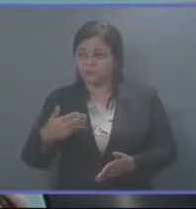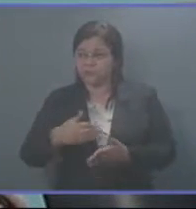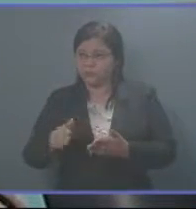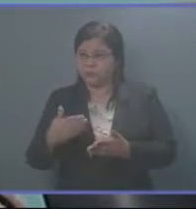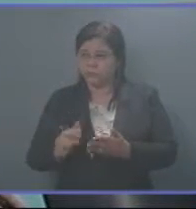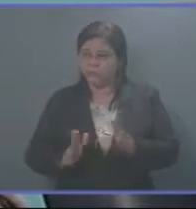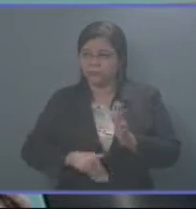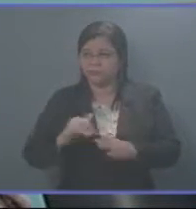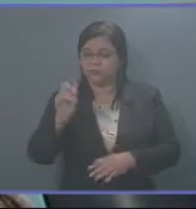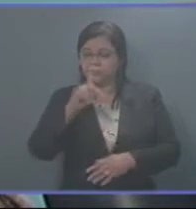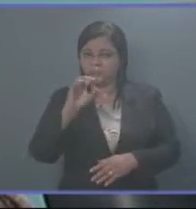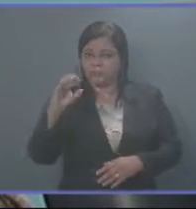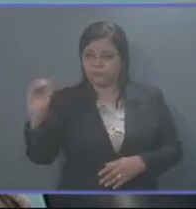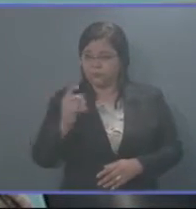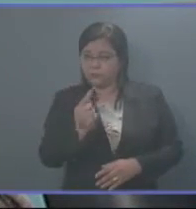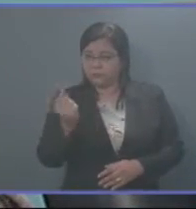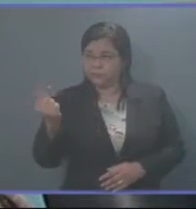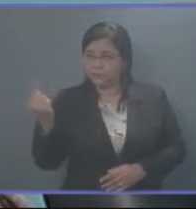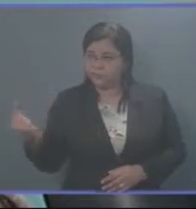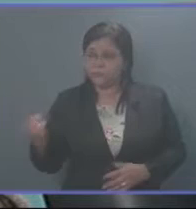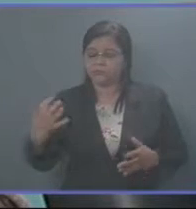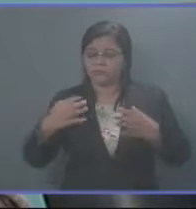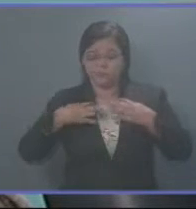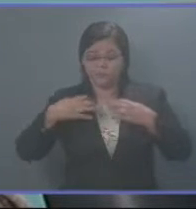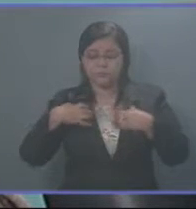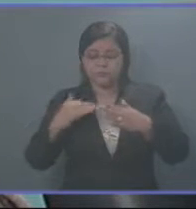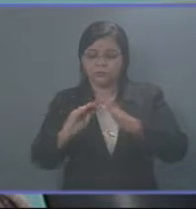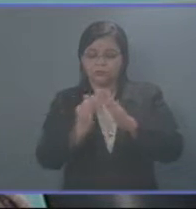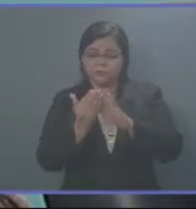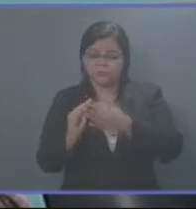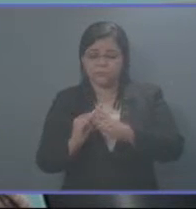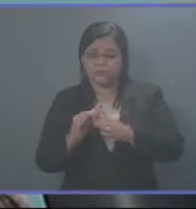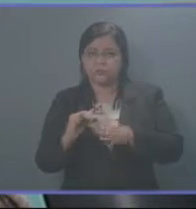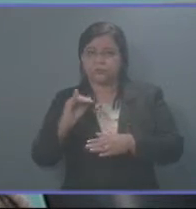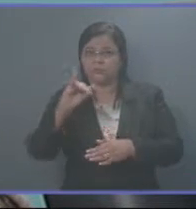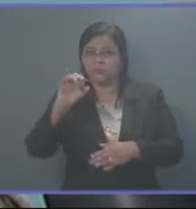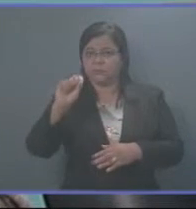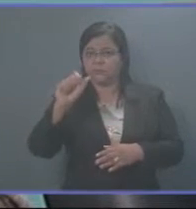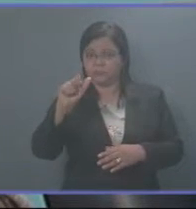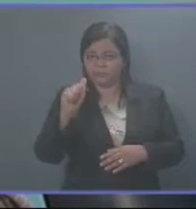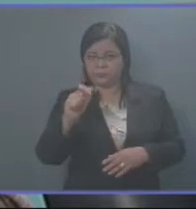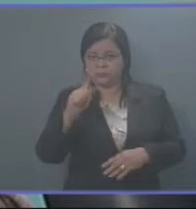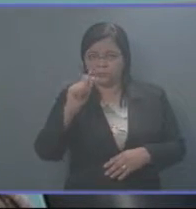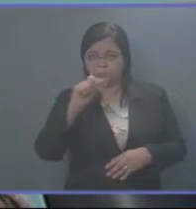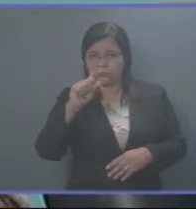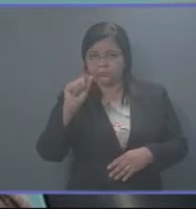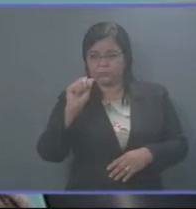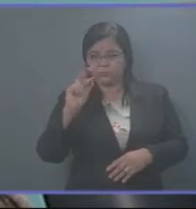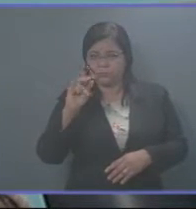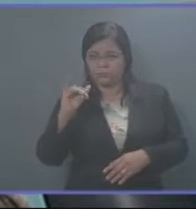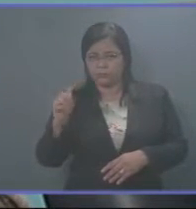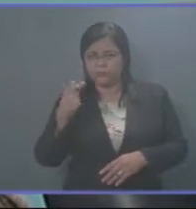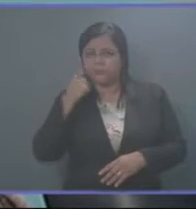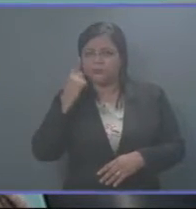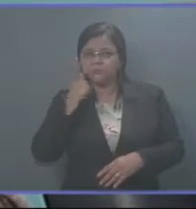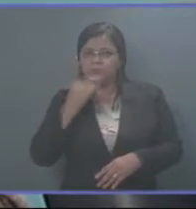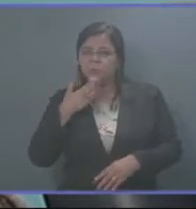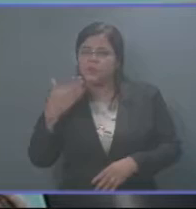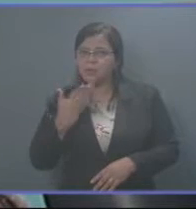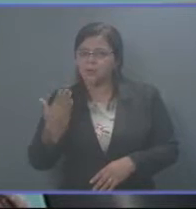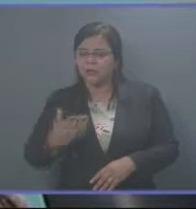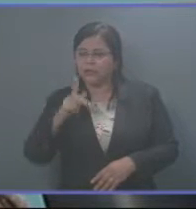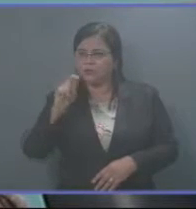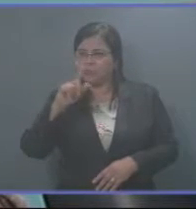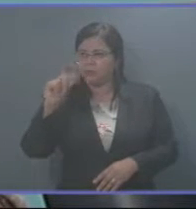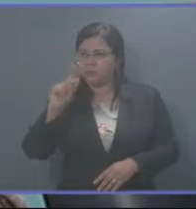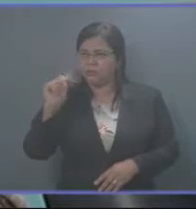más de 100 habitantes de la comunidad Isla Tasajera, la cual está ubicada en el Cantón San Rafael La Tasajera, municipio